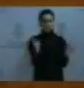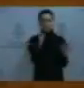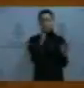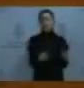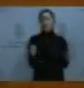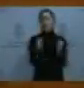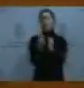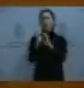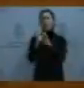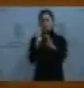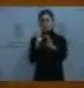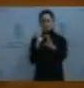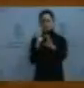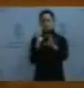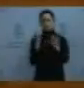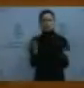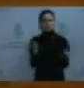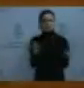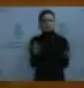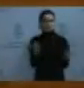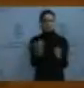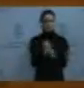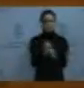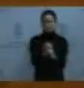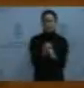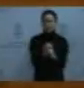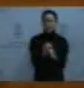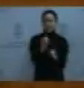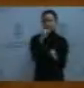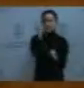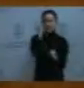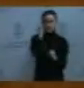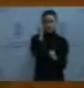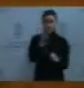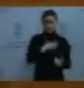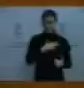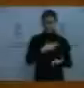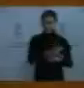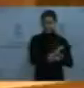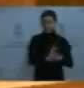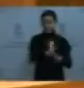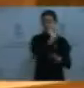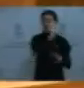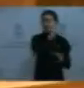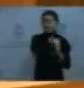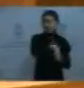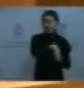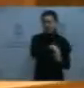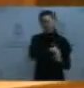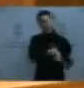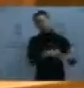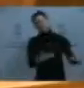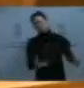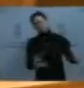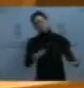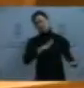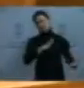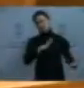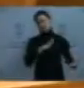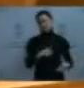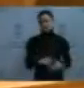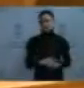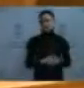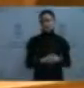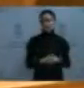de transporte escolar. Le pregunto, ¿son trabajadoras o trabajadores de esta consejería? Por favor. Nosotros